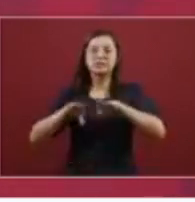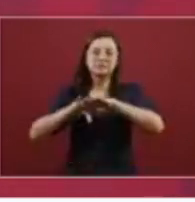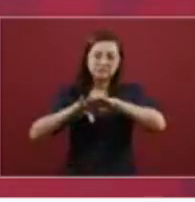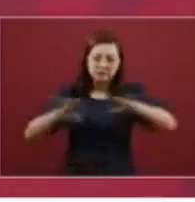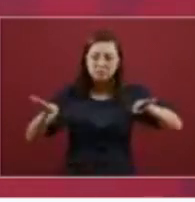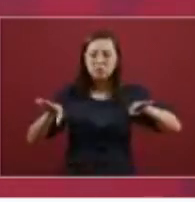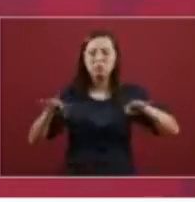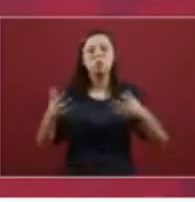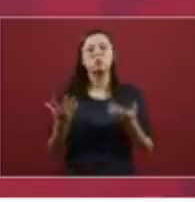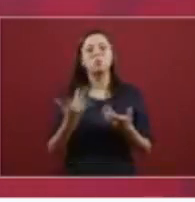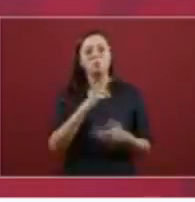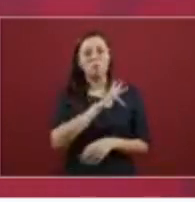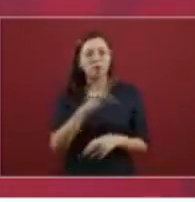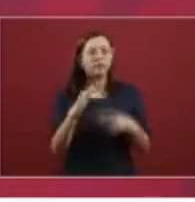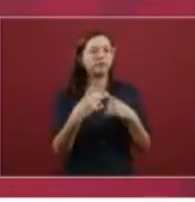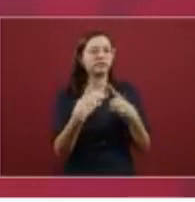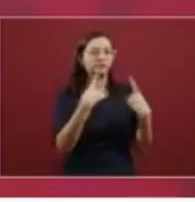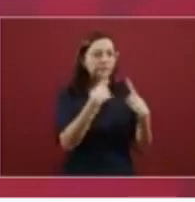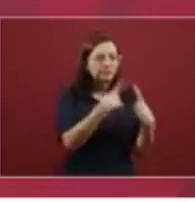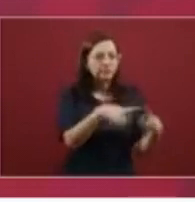tiene que haber pluralidad